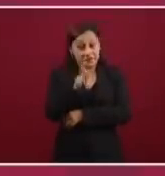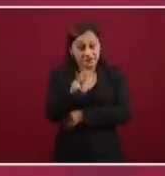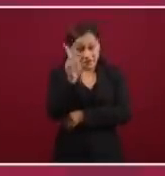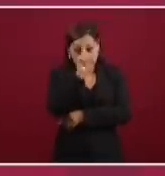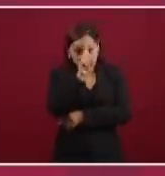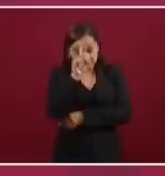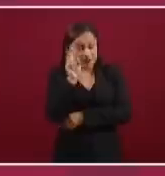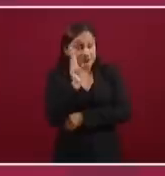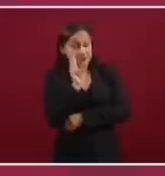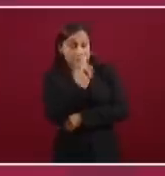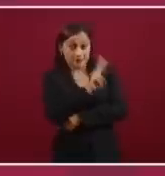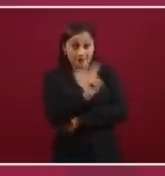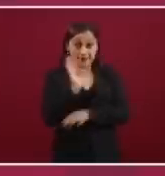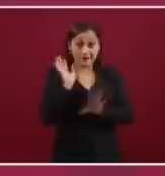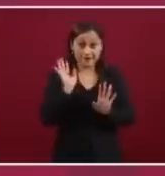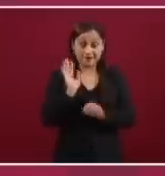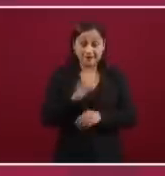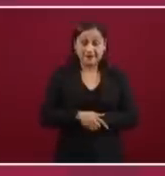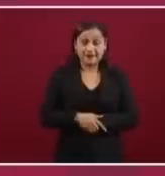Sirve para